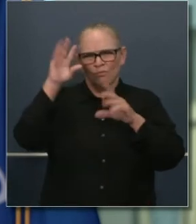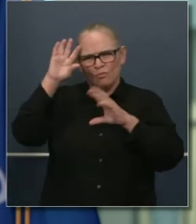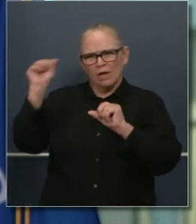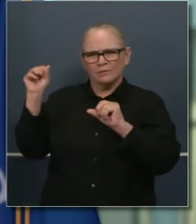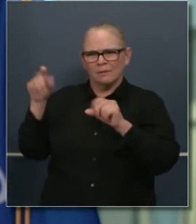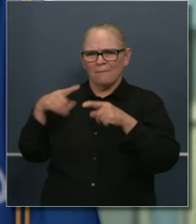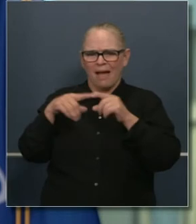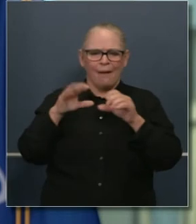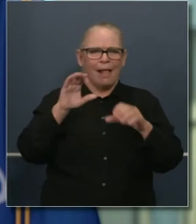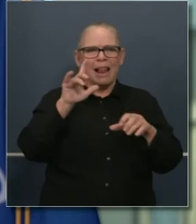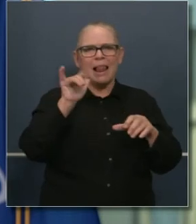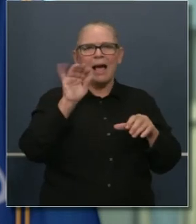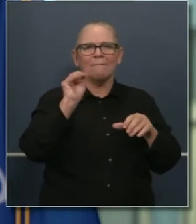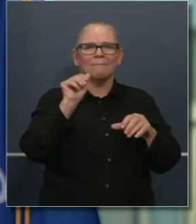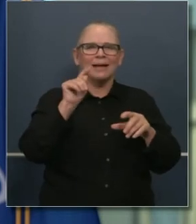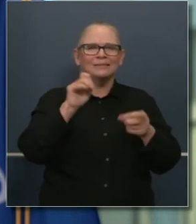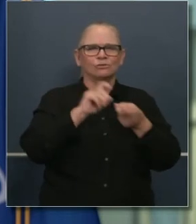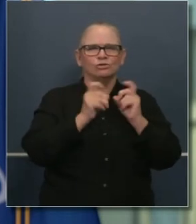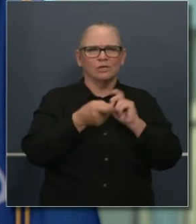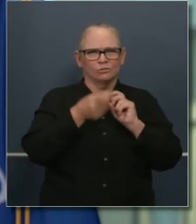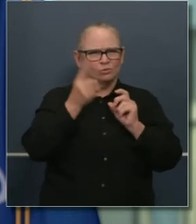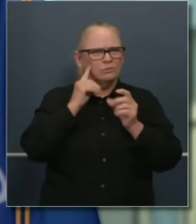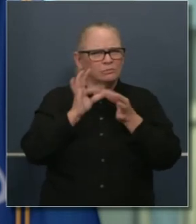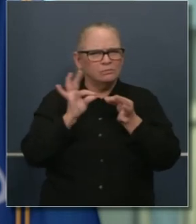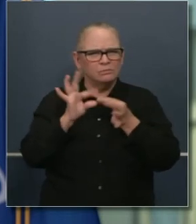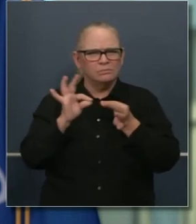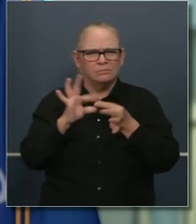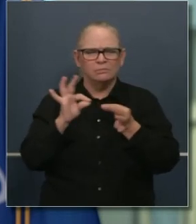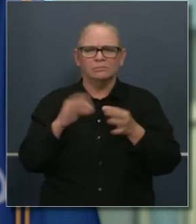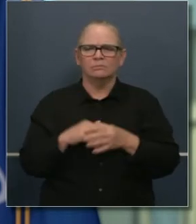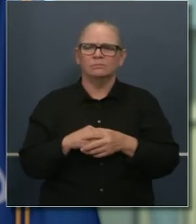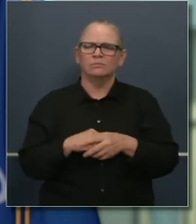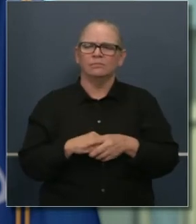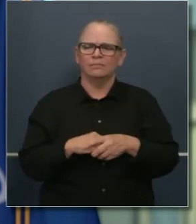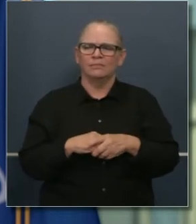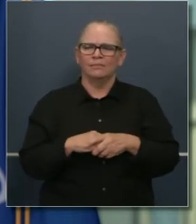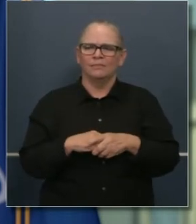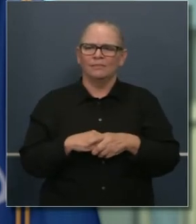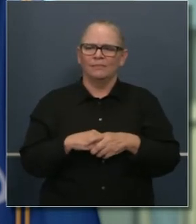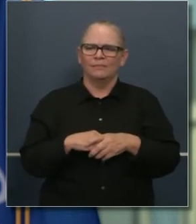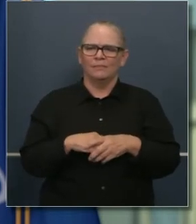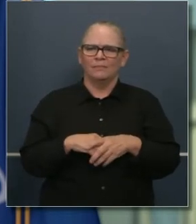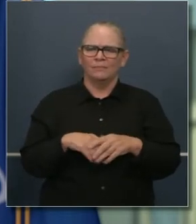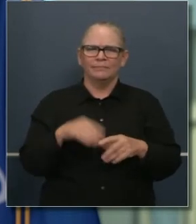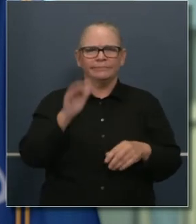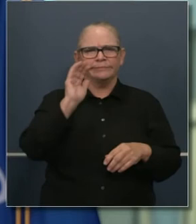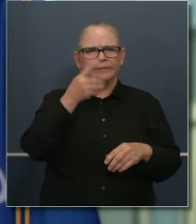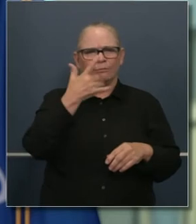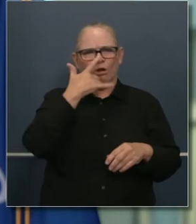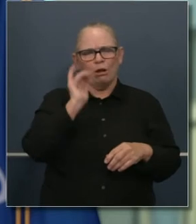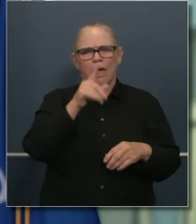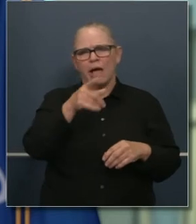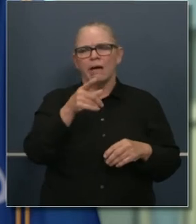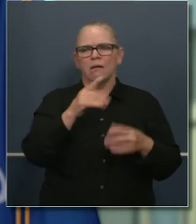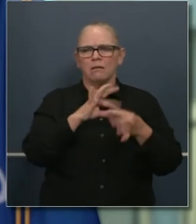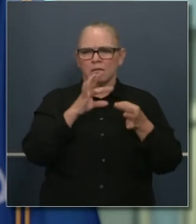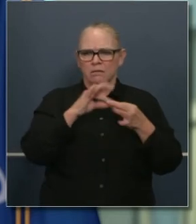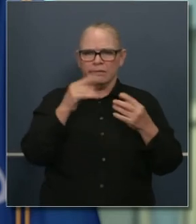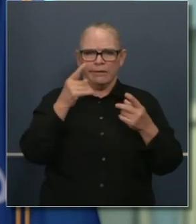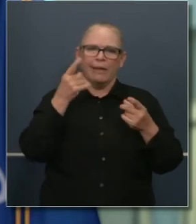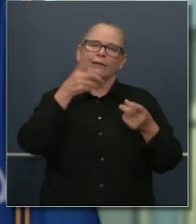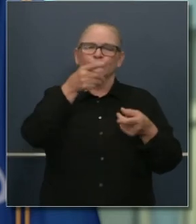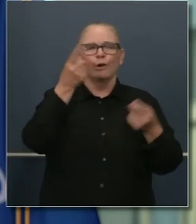habló también del presidente de trump y el cambio climático en el que se decían precisamente que estaban de acuerdo